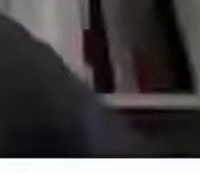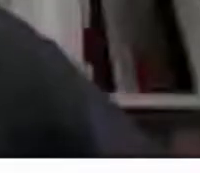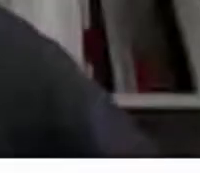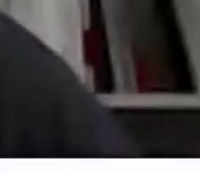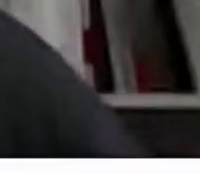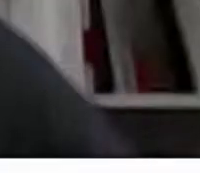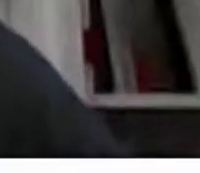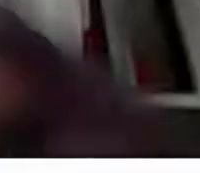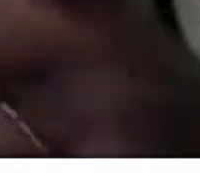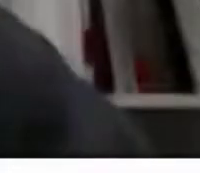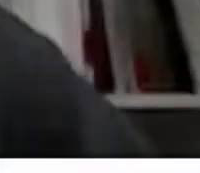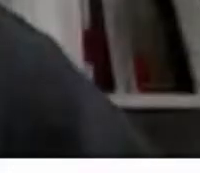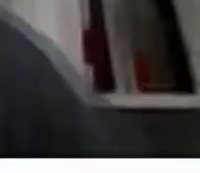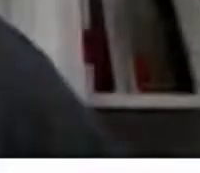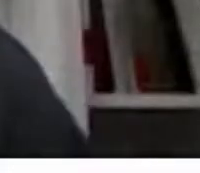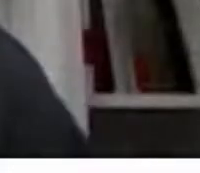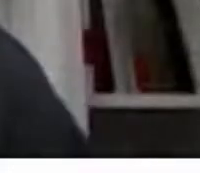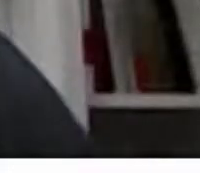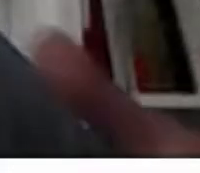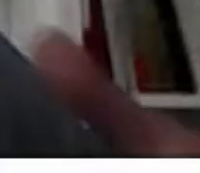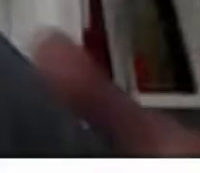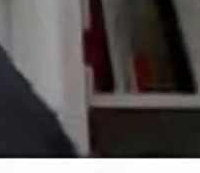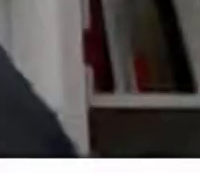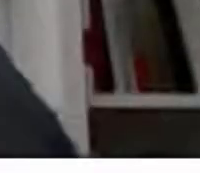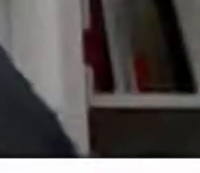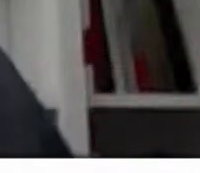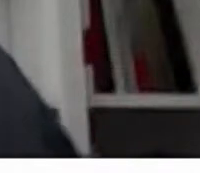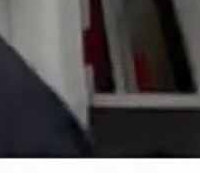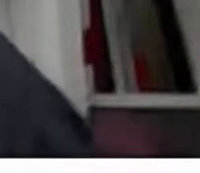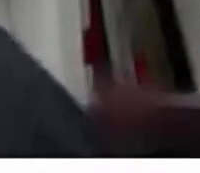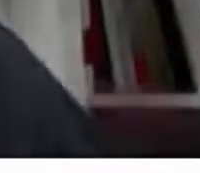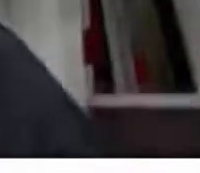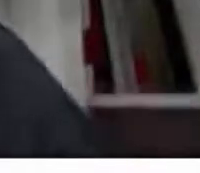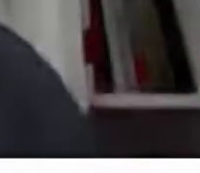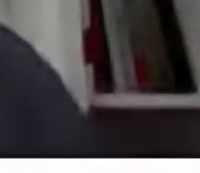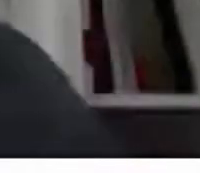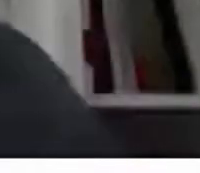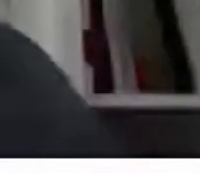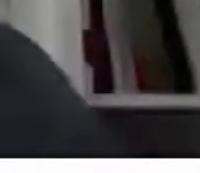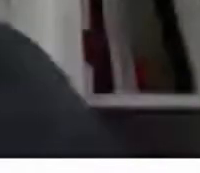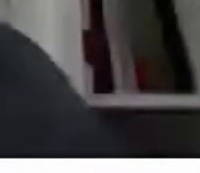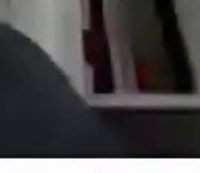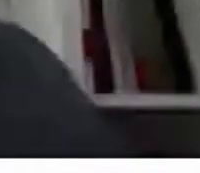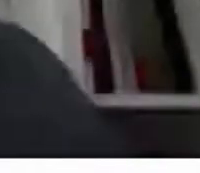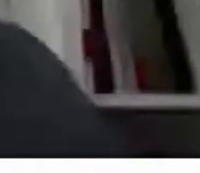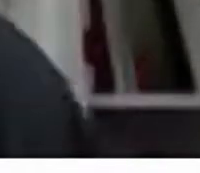más extranjera, cada vez más concentrada, y donde incentivemos que nuestros productores,